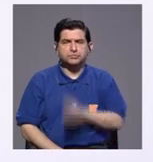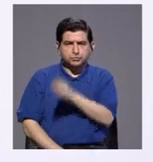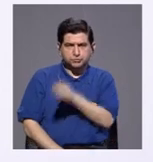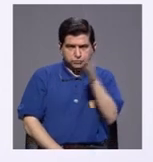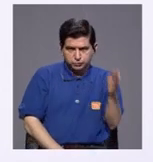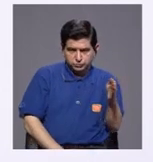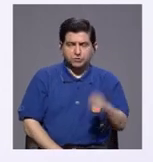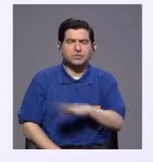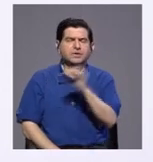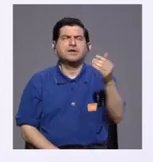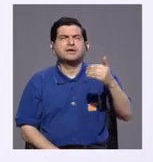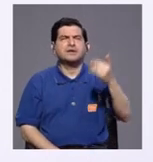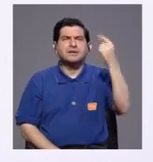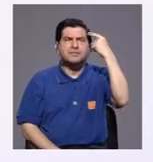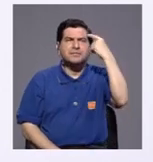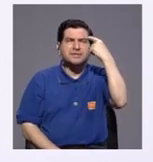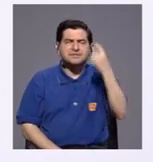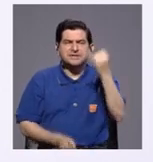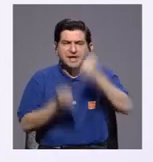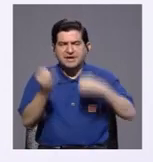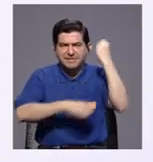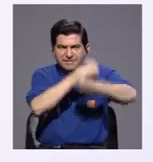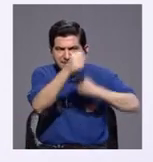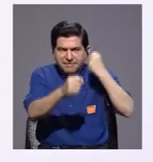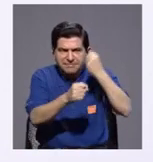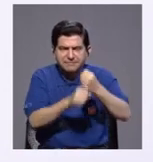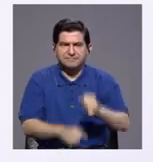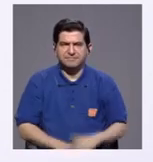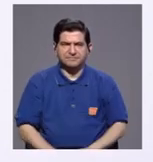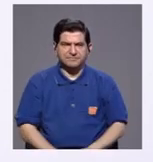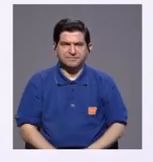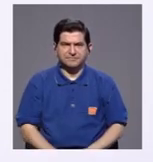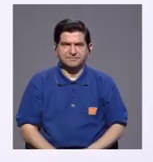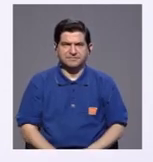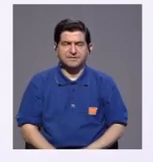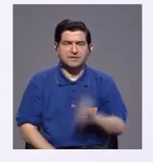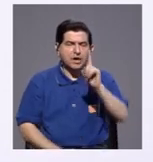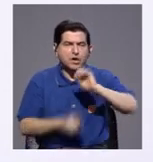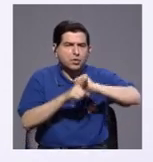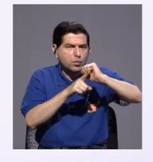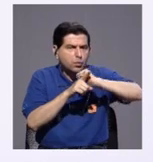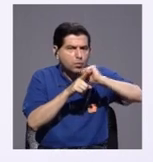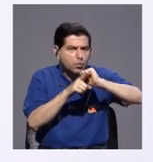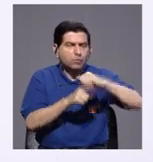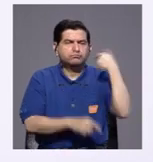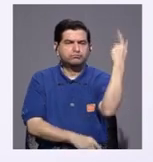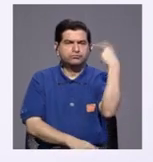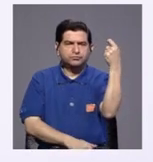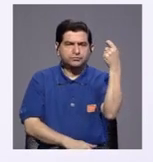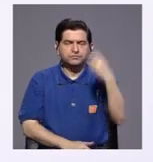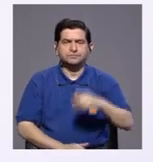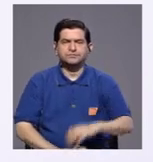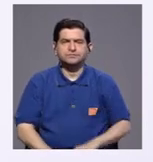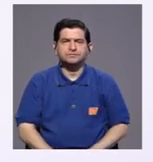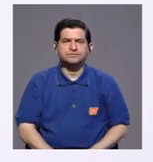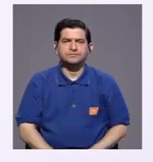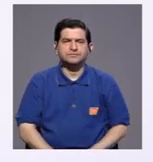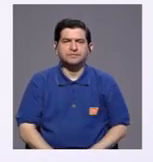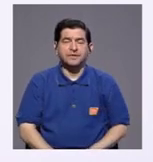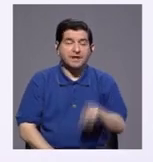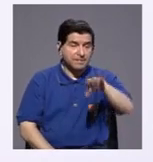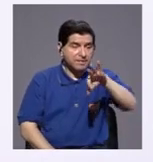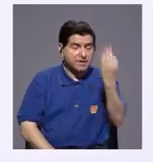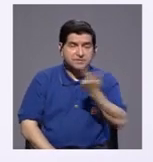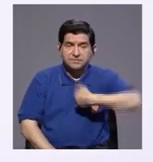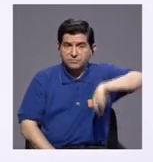y tenemos pensados para finales de año una capacitación en guanacaste y así es